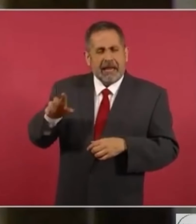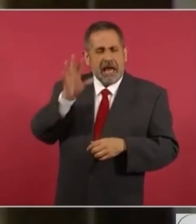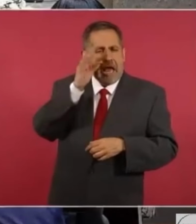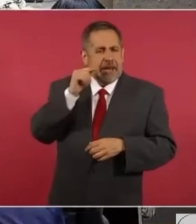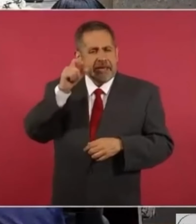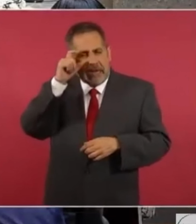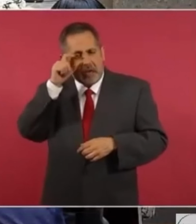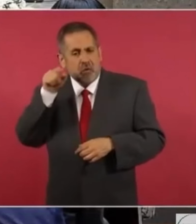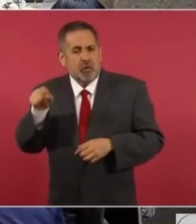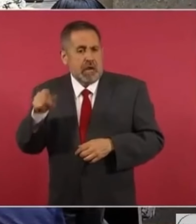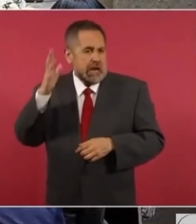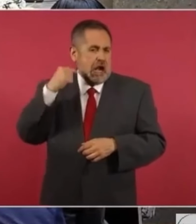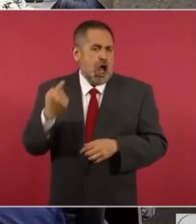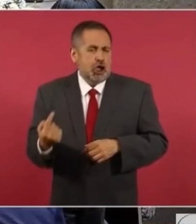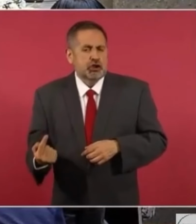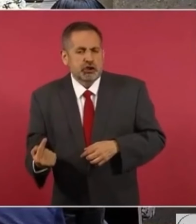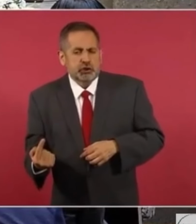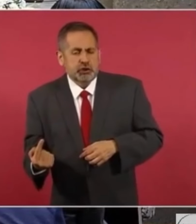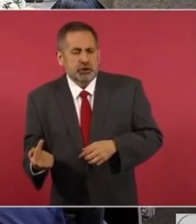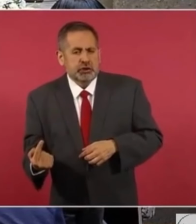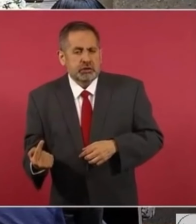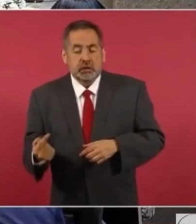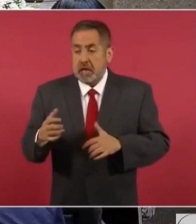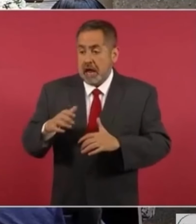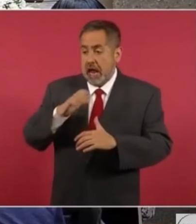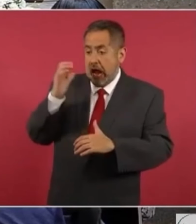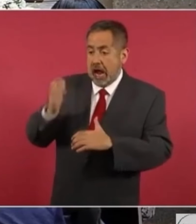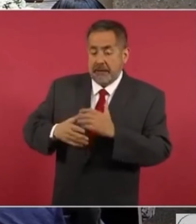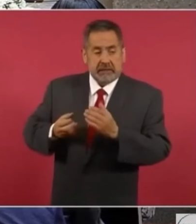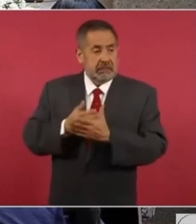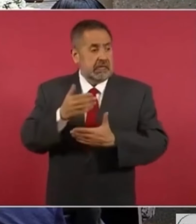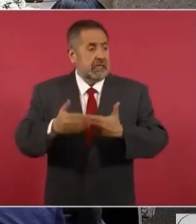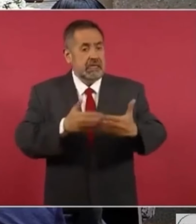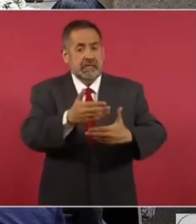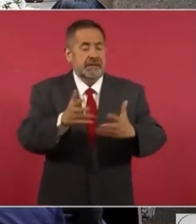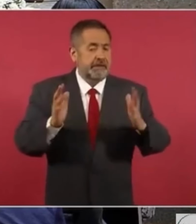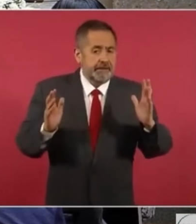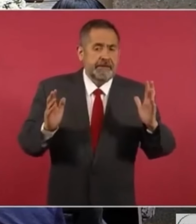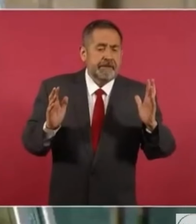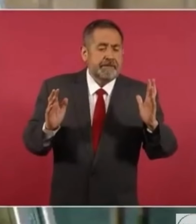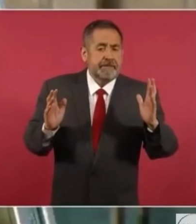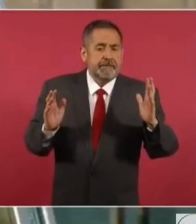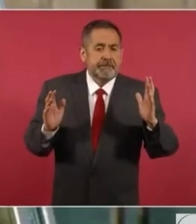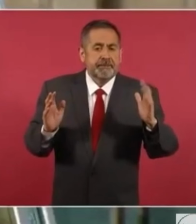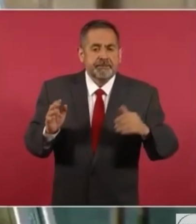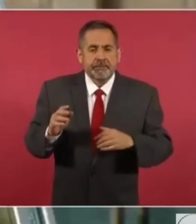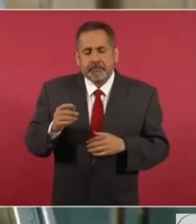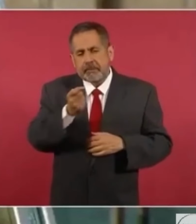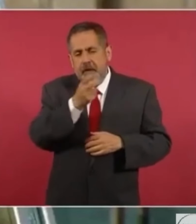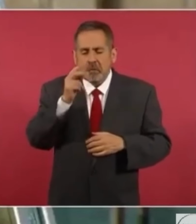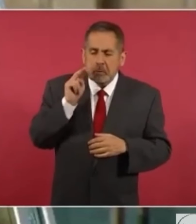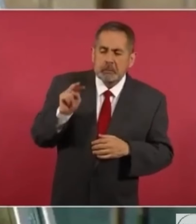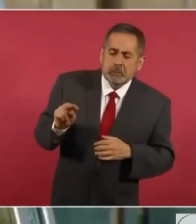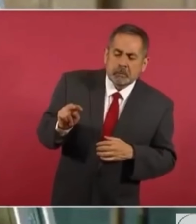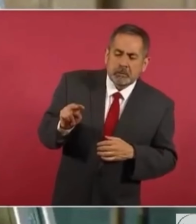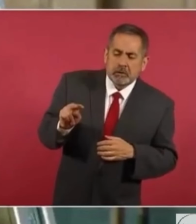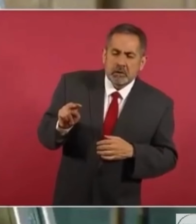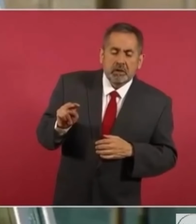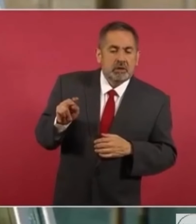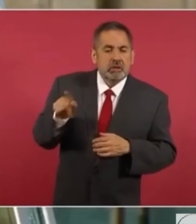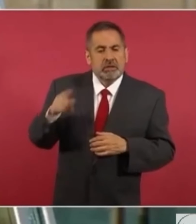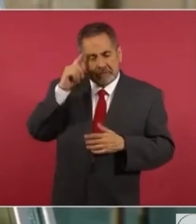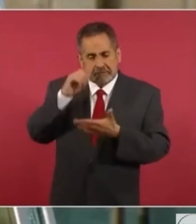era tan chiquito, cuando sale de ahí, hay algunos apuntes, ¿no?, que lo asientan en su lugar